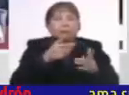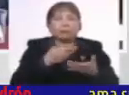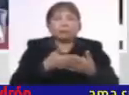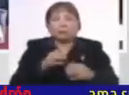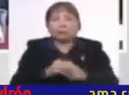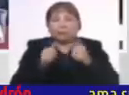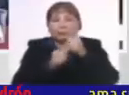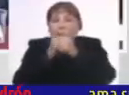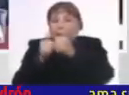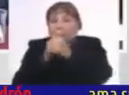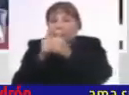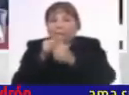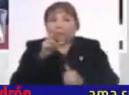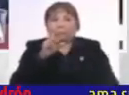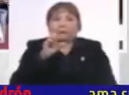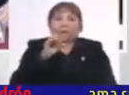verde